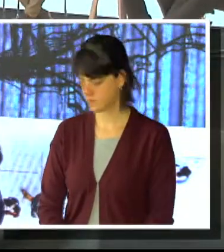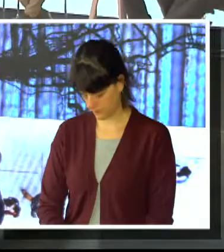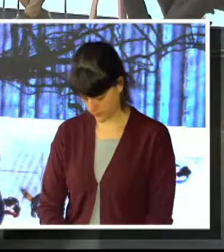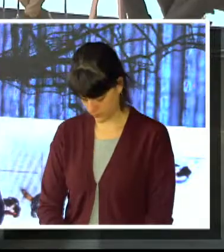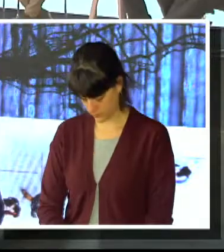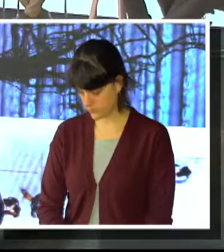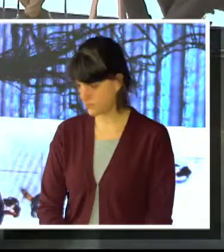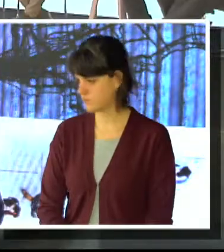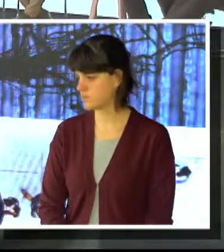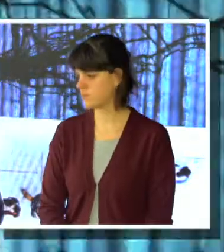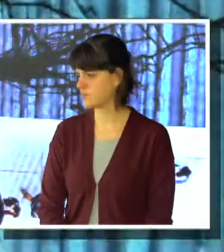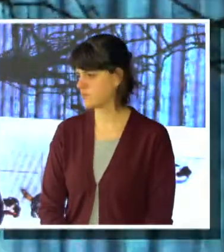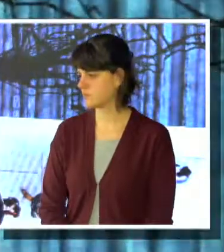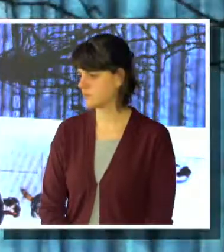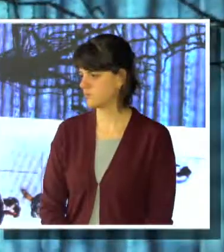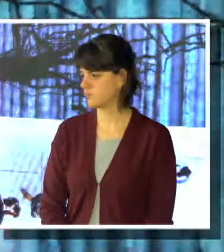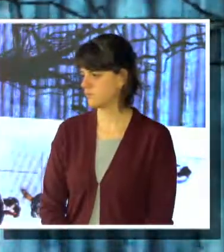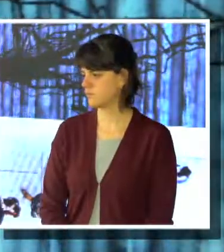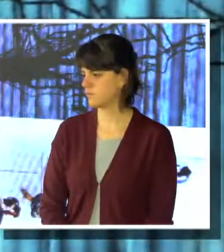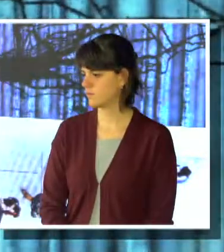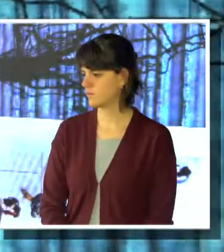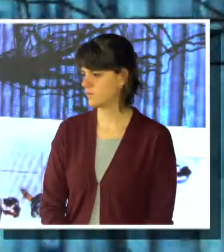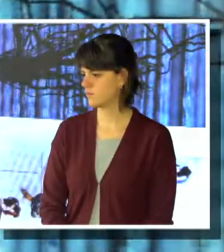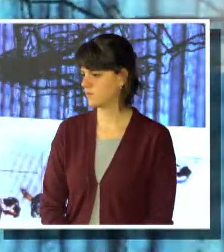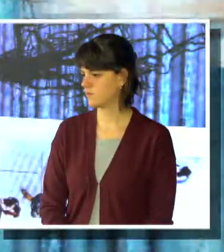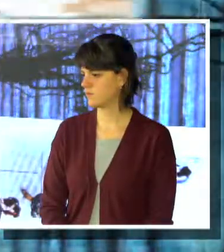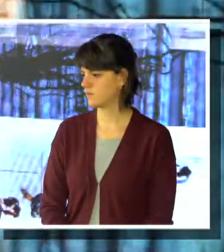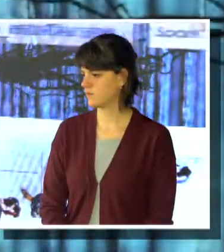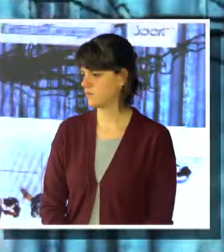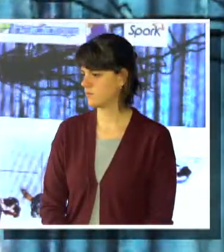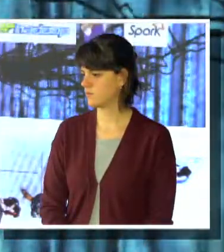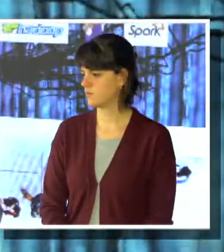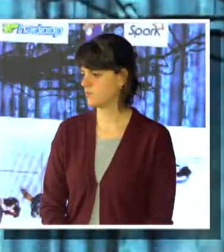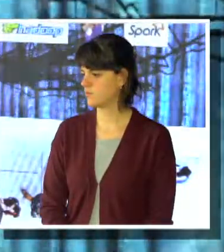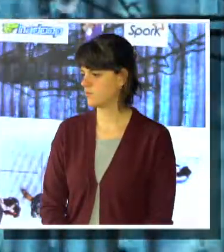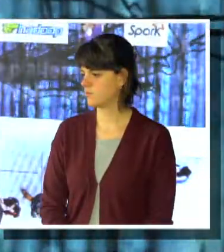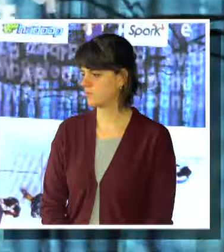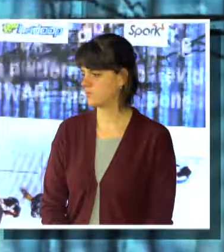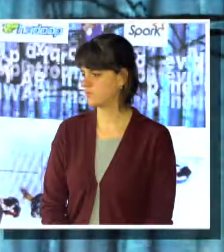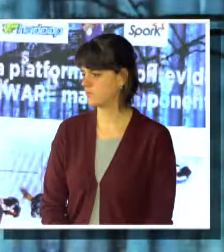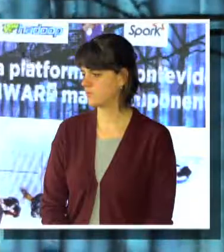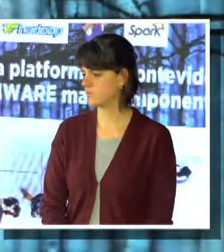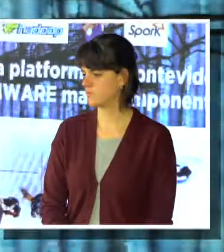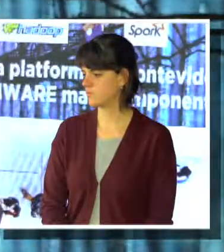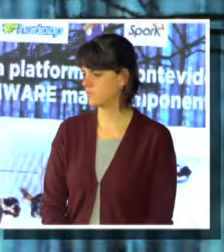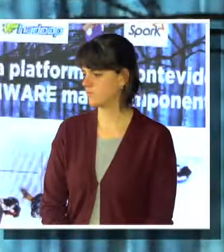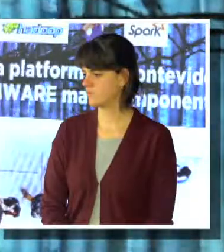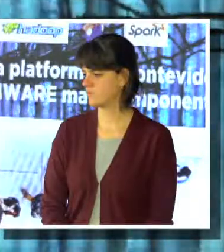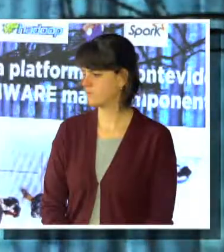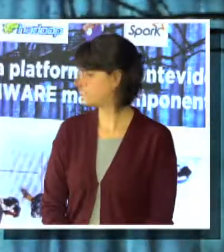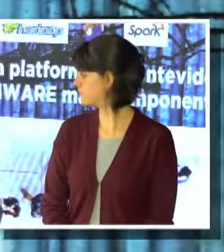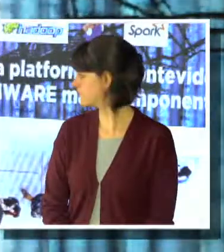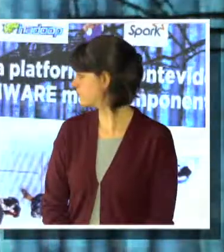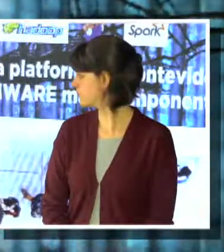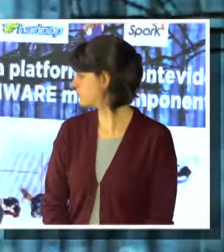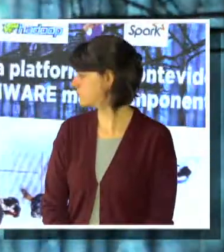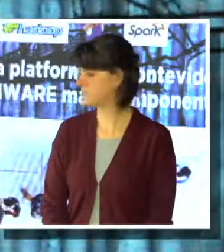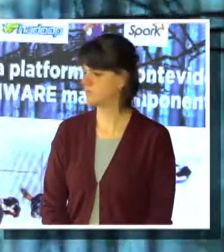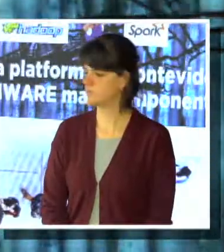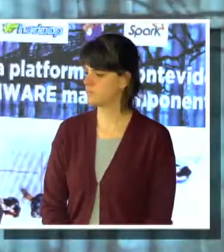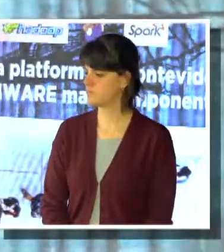UDELAR, magíster en Ingeniería Eléctrica, consultor en procesamiento de señales, análisis de datos e Internet de las cosas